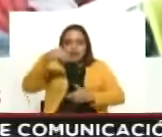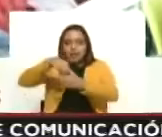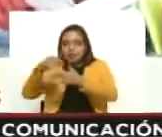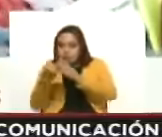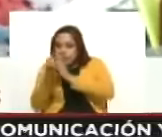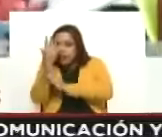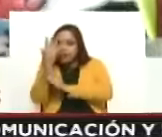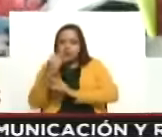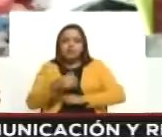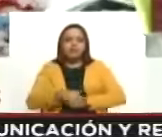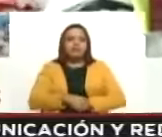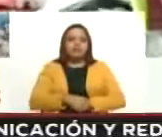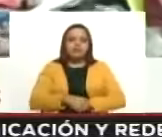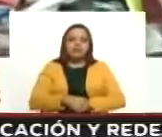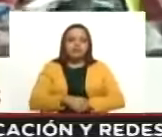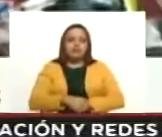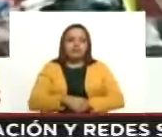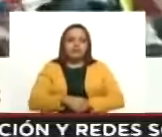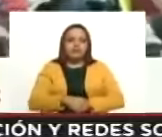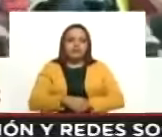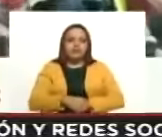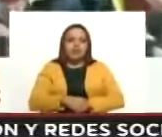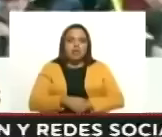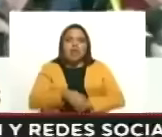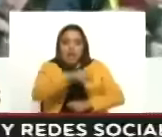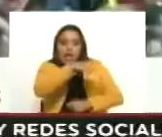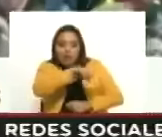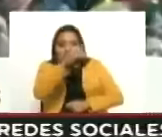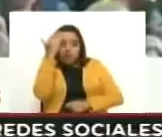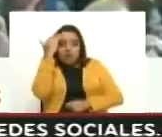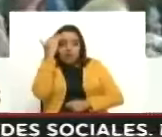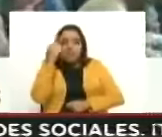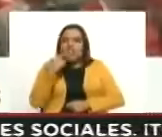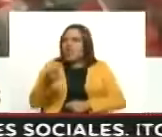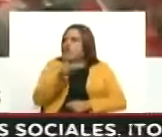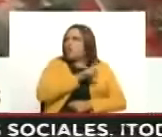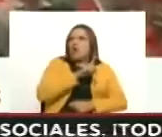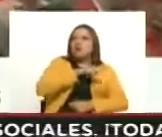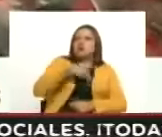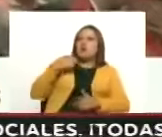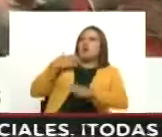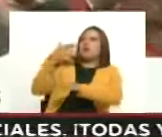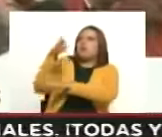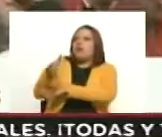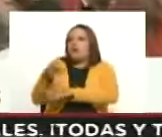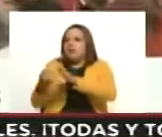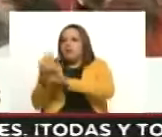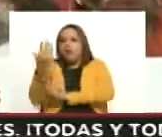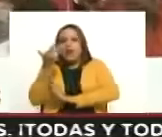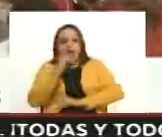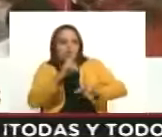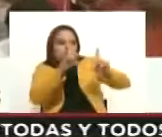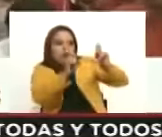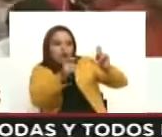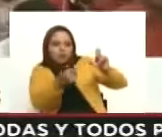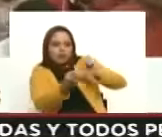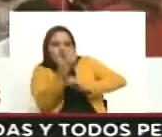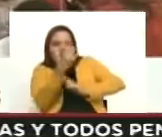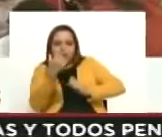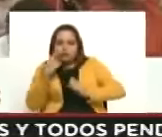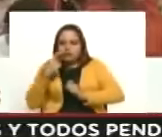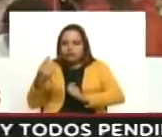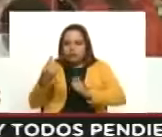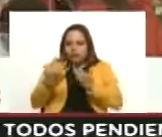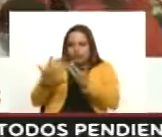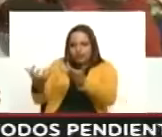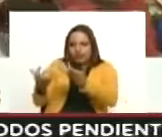Miraflores. Eso lo sabe la derecha. Ellos dijeron, no, vamos para Miraflores, para Miraflores. Alguien le mandó una foto de lo que había en Miraflores. Y dijeron, bueno,